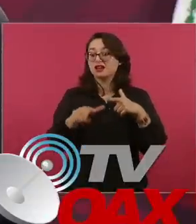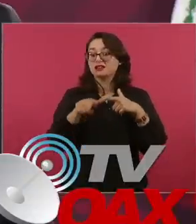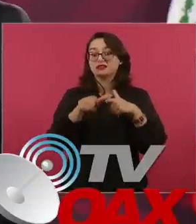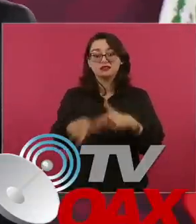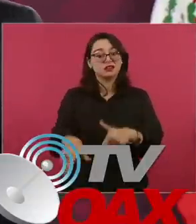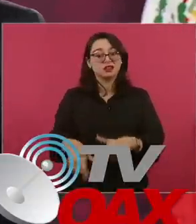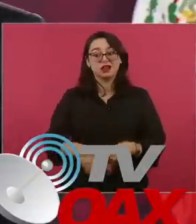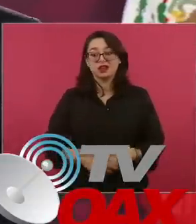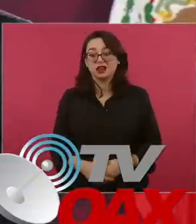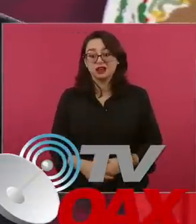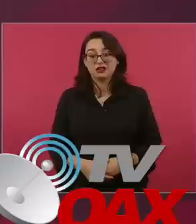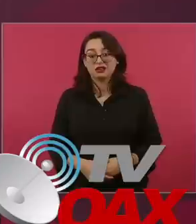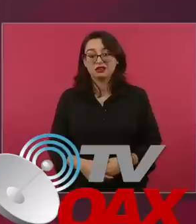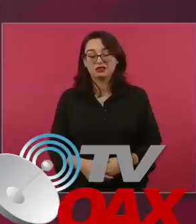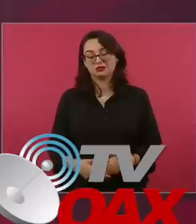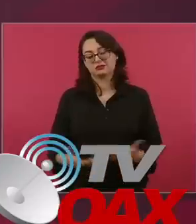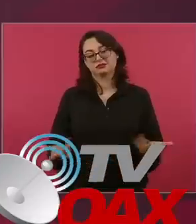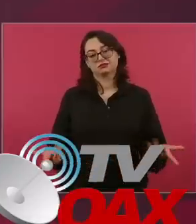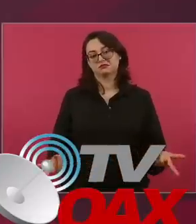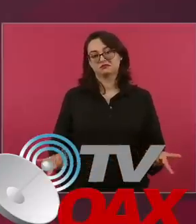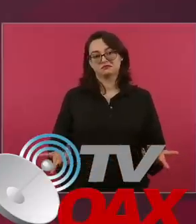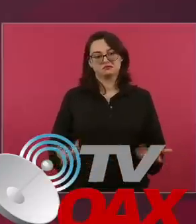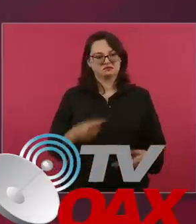hay que enfrentarlo haciendo el bien.